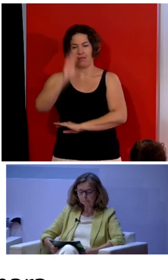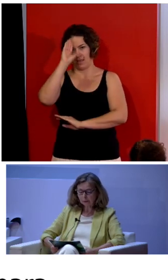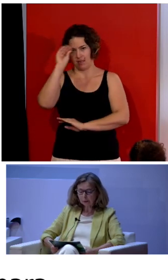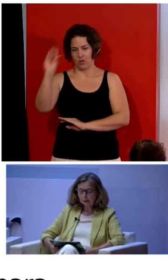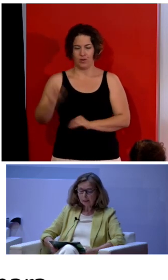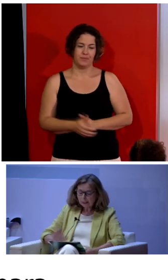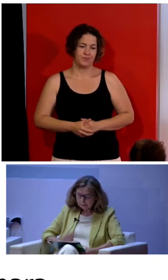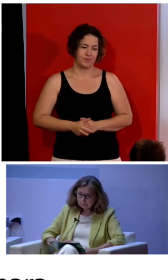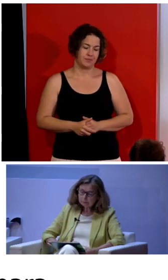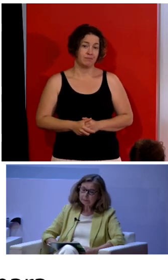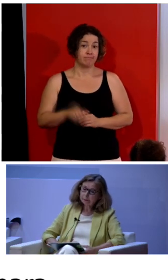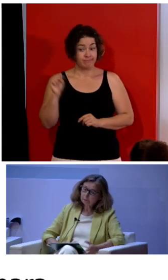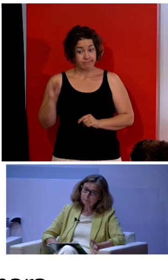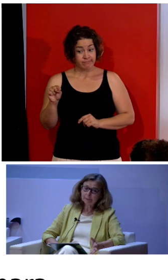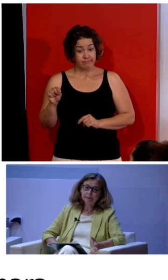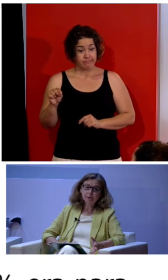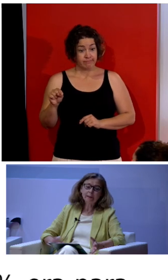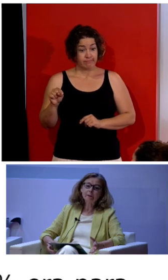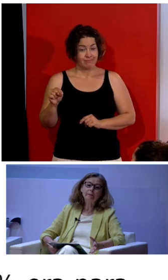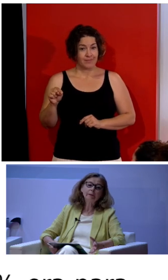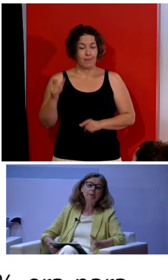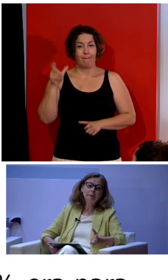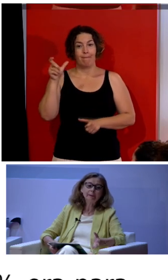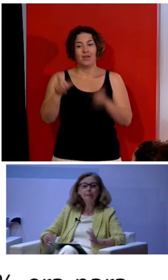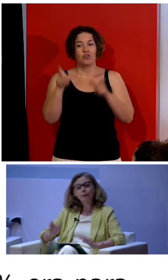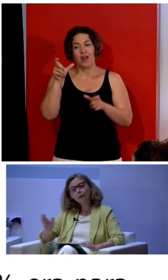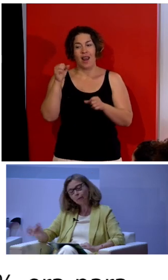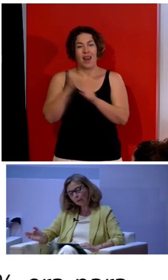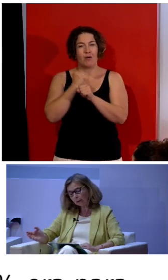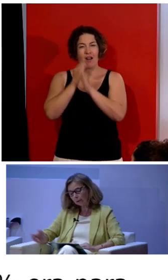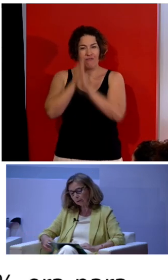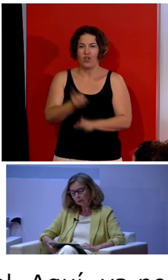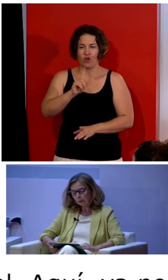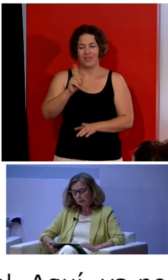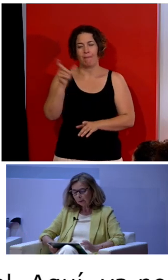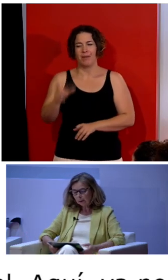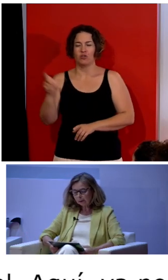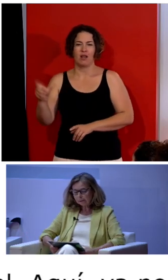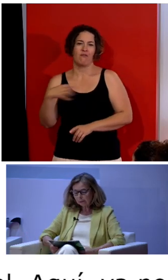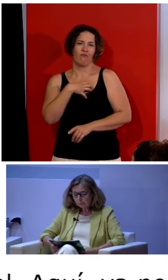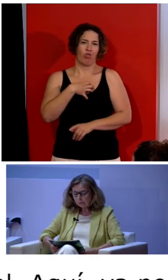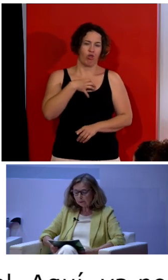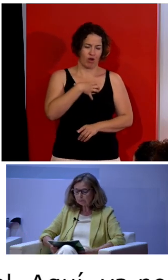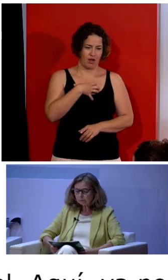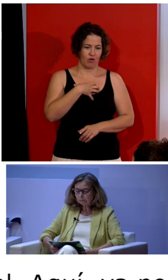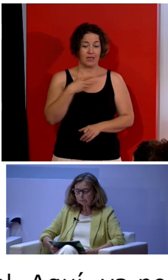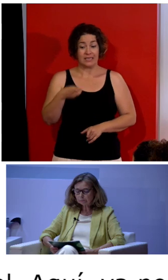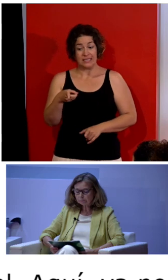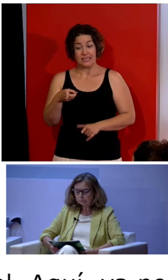intelectual. Aquí ya no fue para personal laboral fijo, fue para personal funcionario. Y se